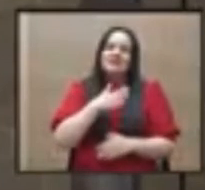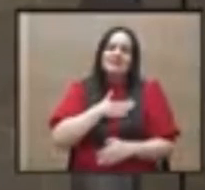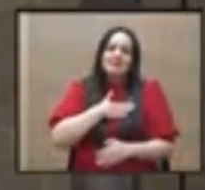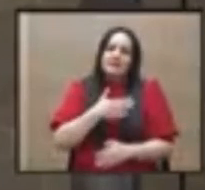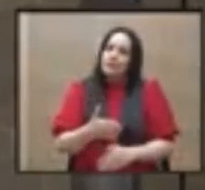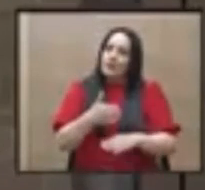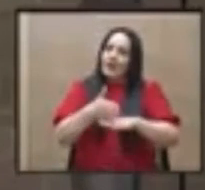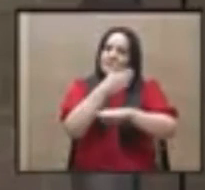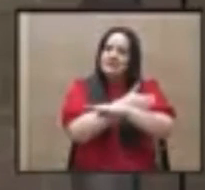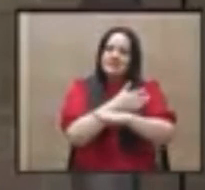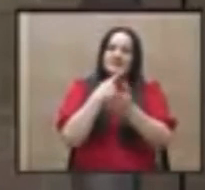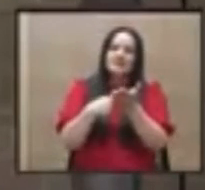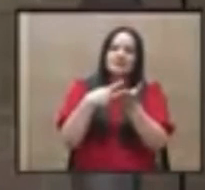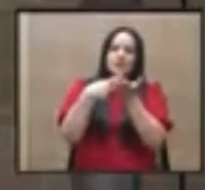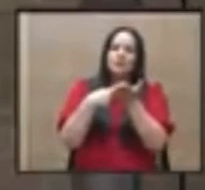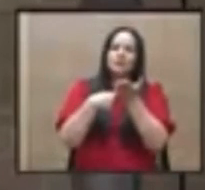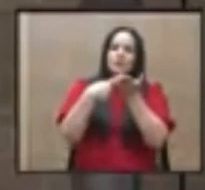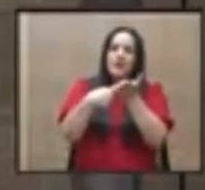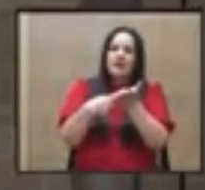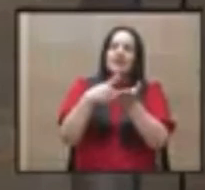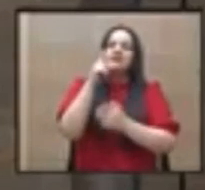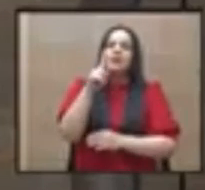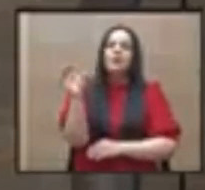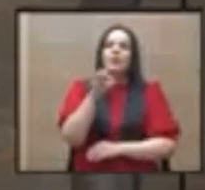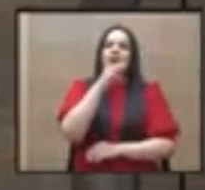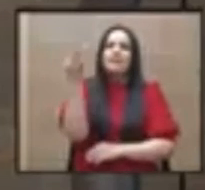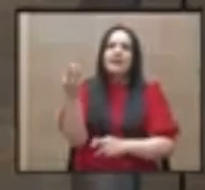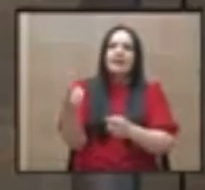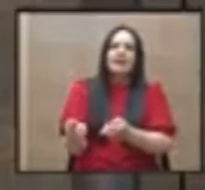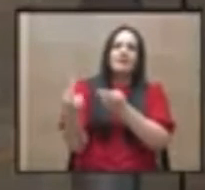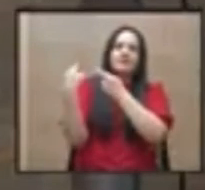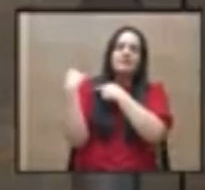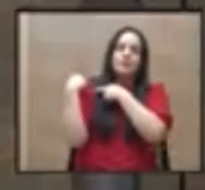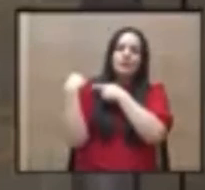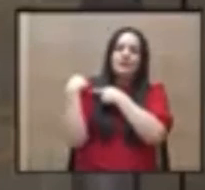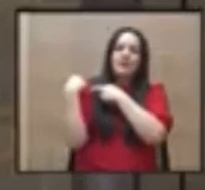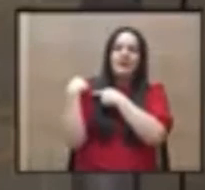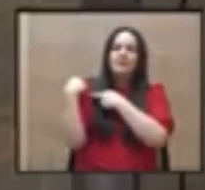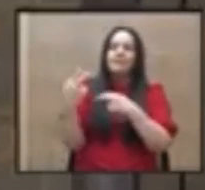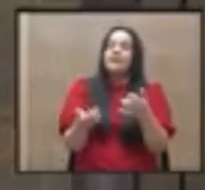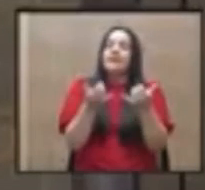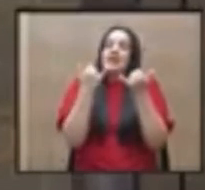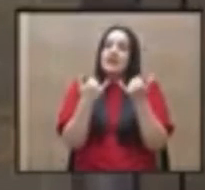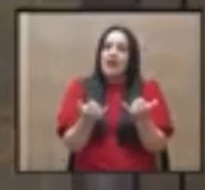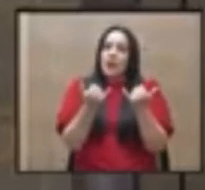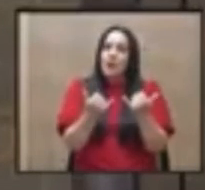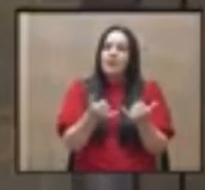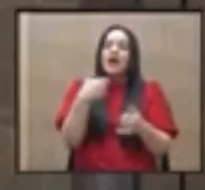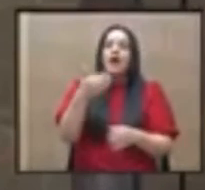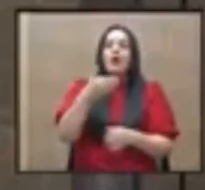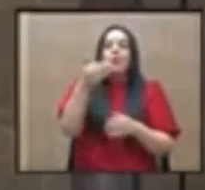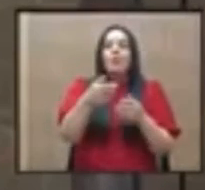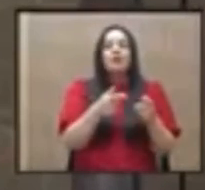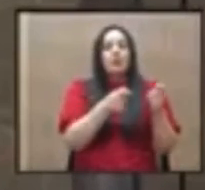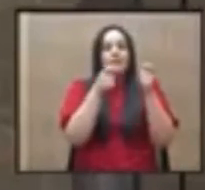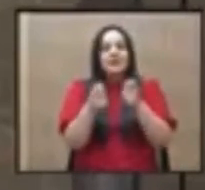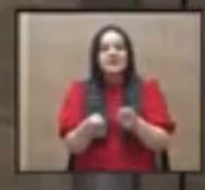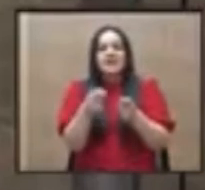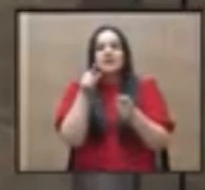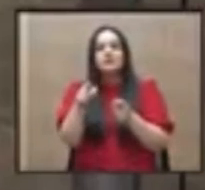en la discusión de una manera responsable. Y ahora, cuando presentan su